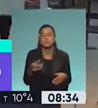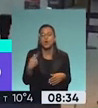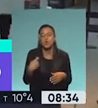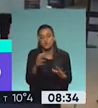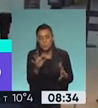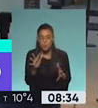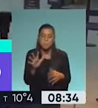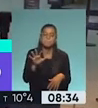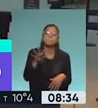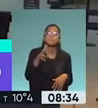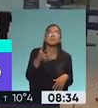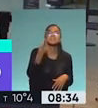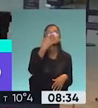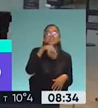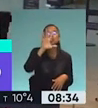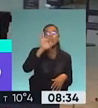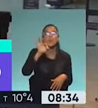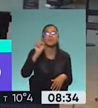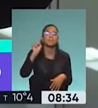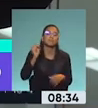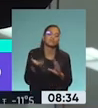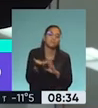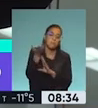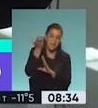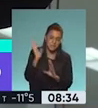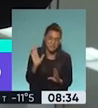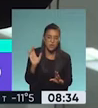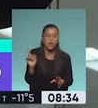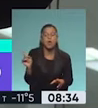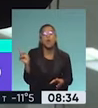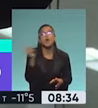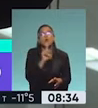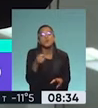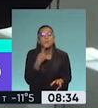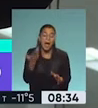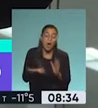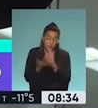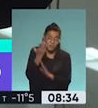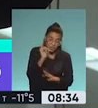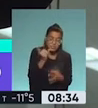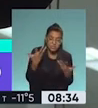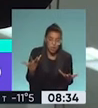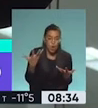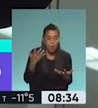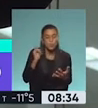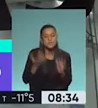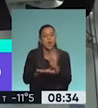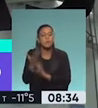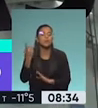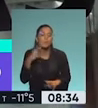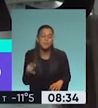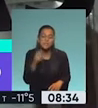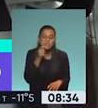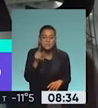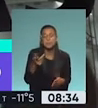medio en este trámite hasta que logramos que el Enargás diera un informe técnico y